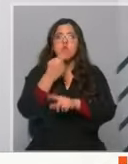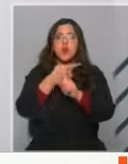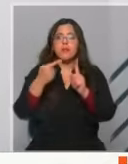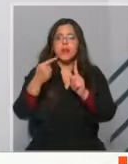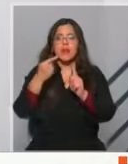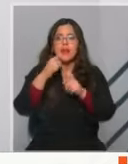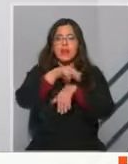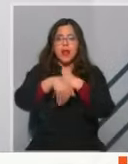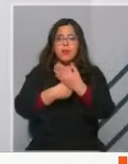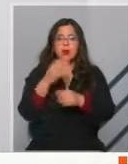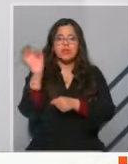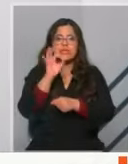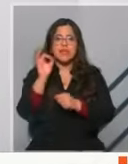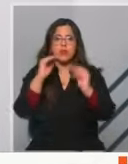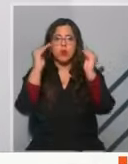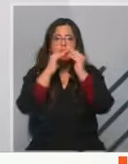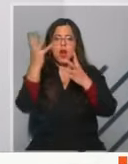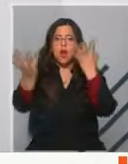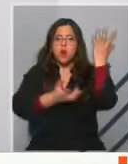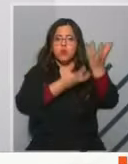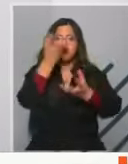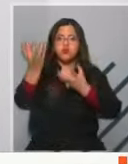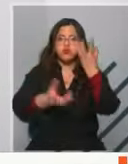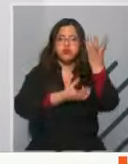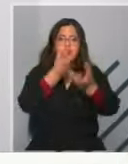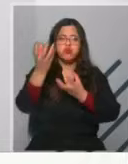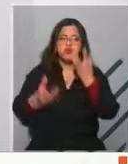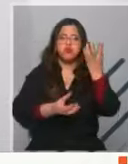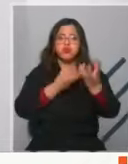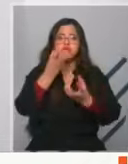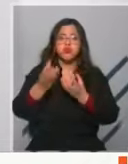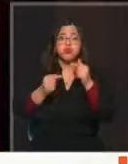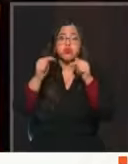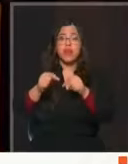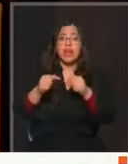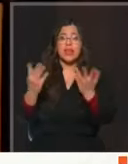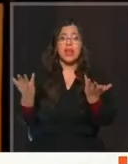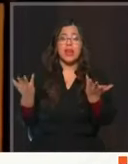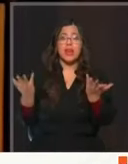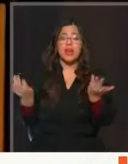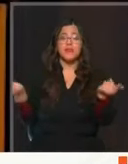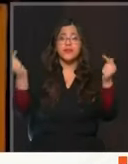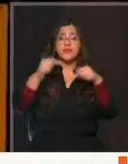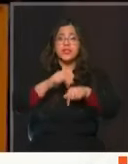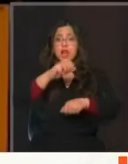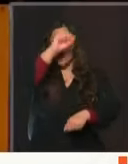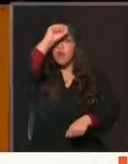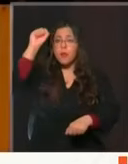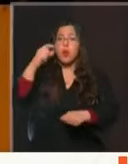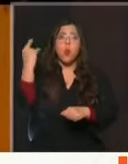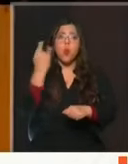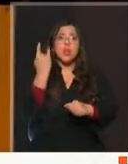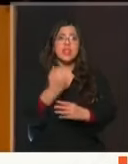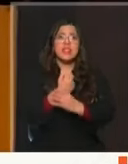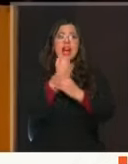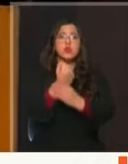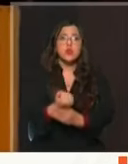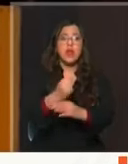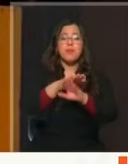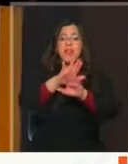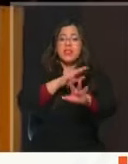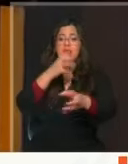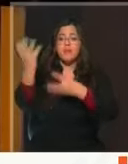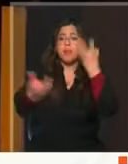este sábado. Una casa se quemaba por completo y mientras llegaba bomberos, era urgente ayudar a controlar la propagación